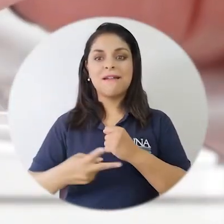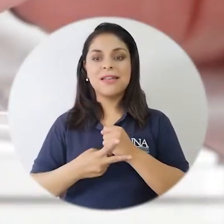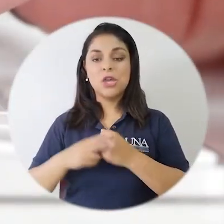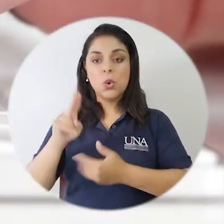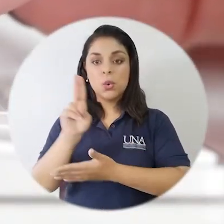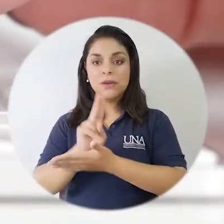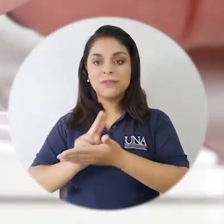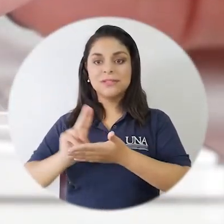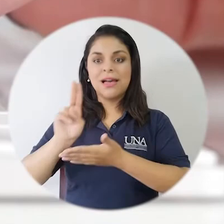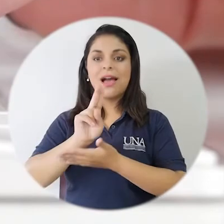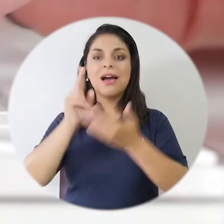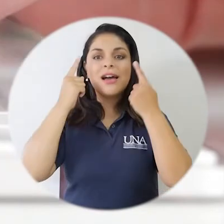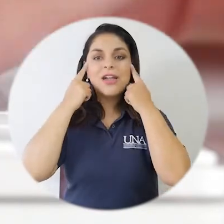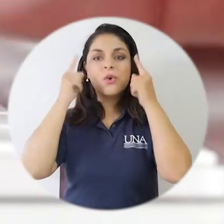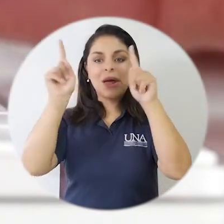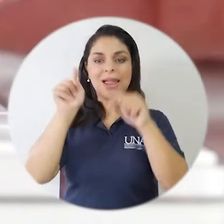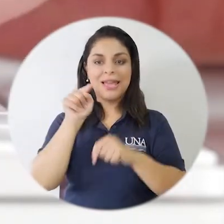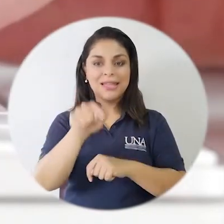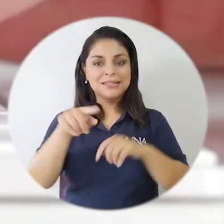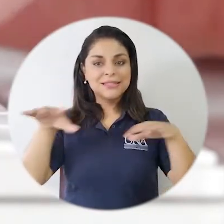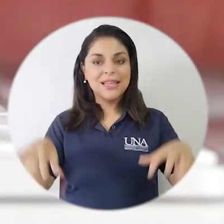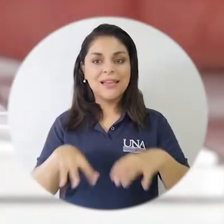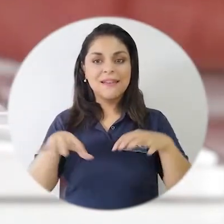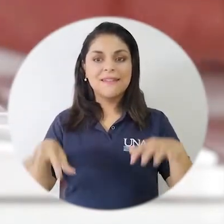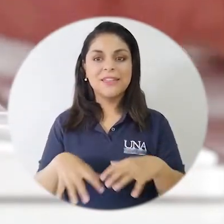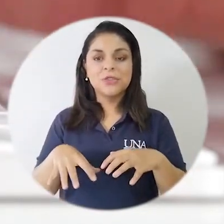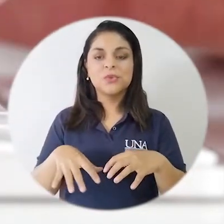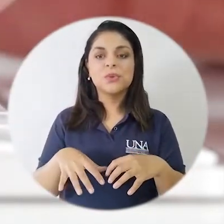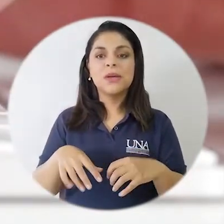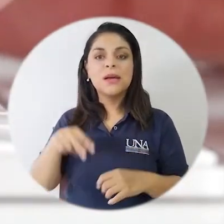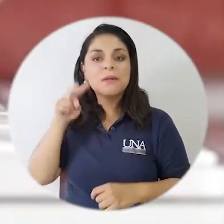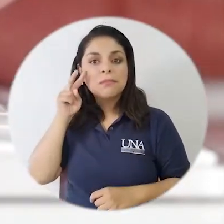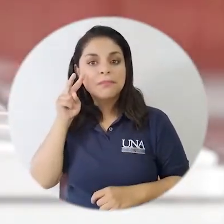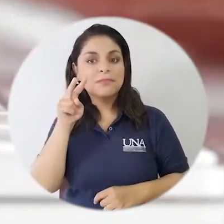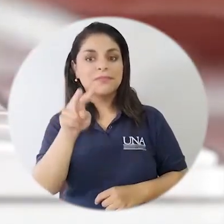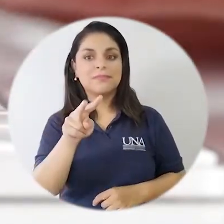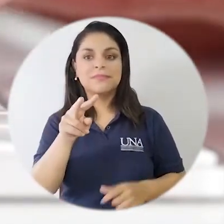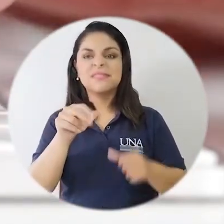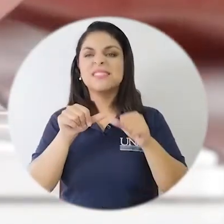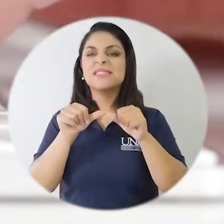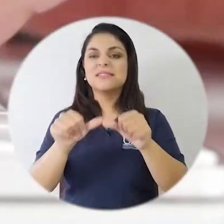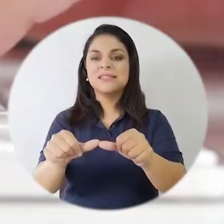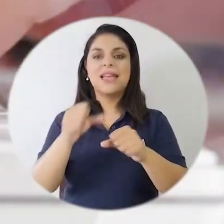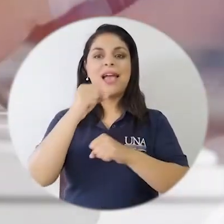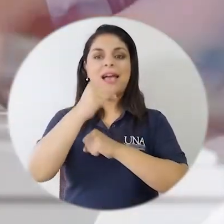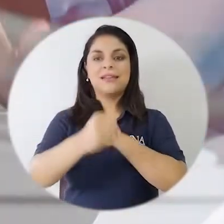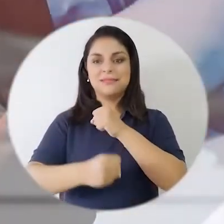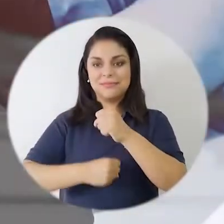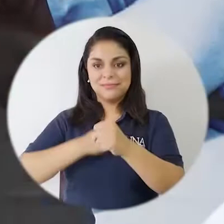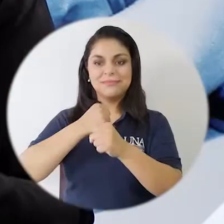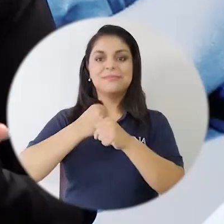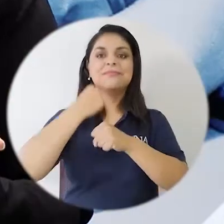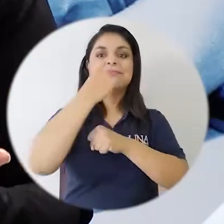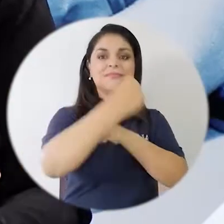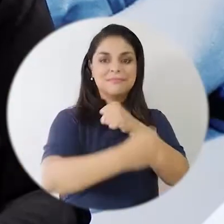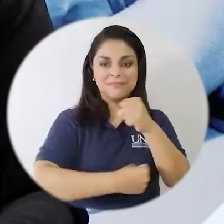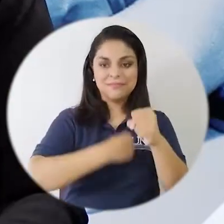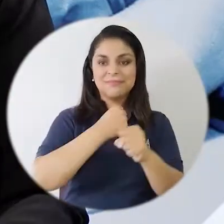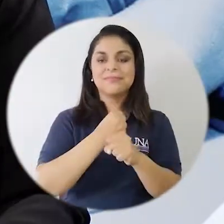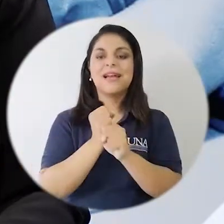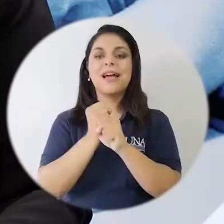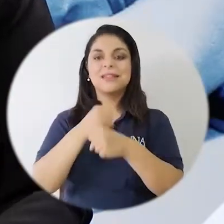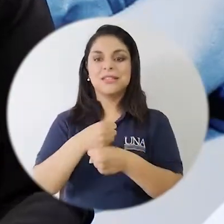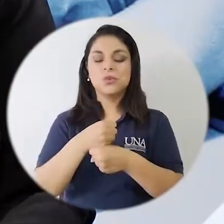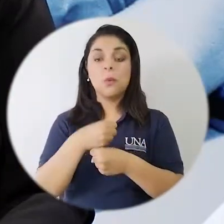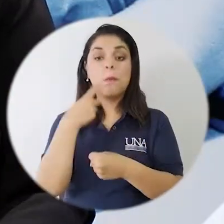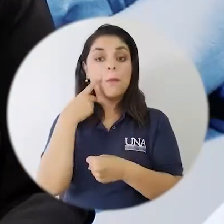primera vez que como universidades vamos a lograr este evento, con la mira a que siga haciéndose anualmente, eso es lo que esperamos,